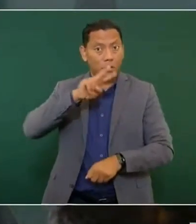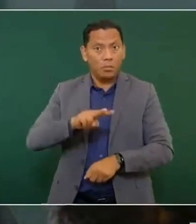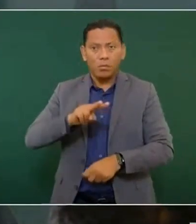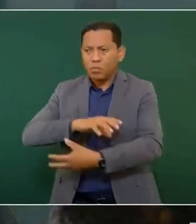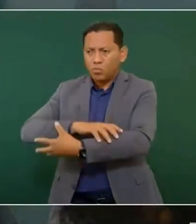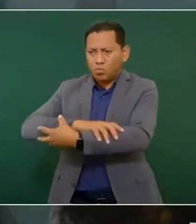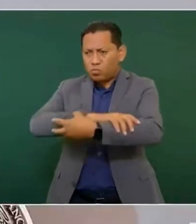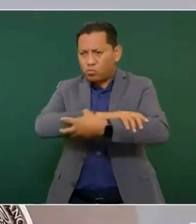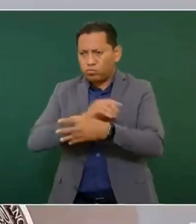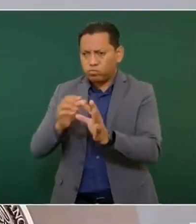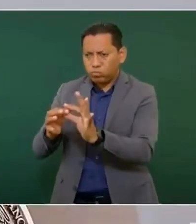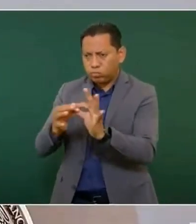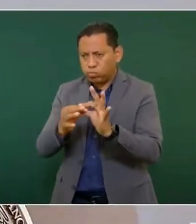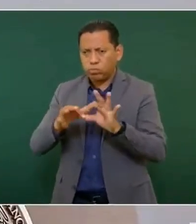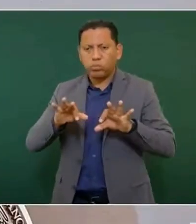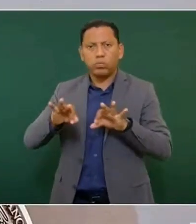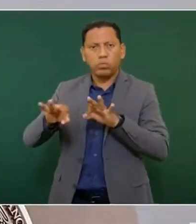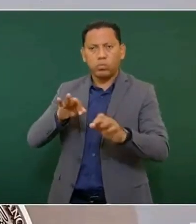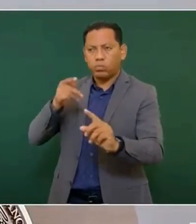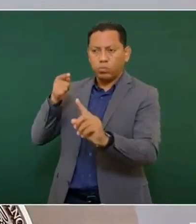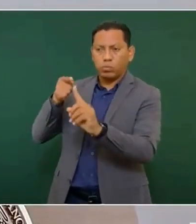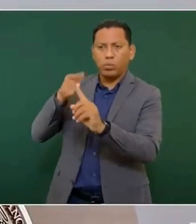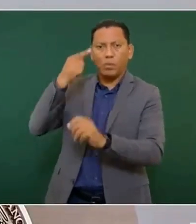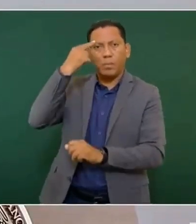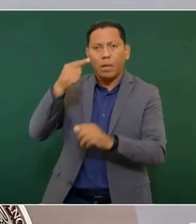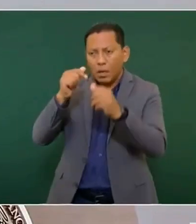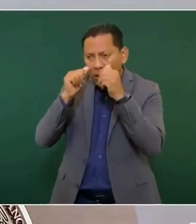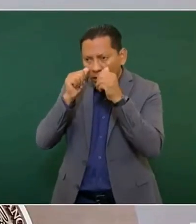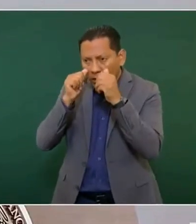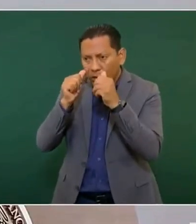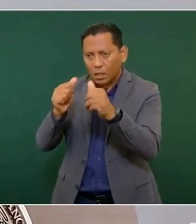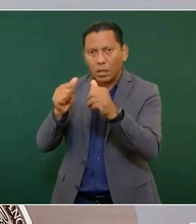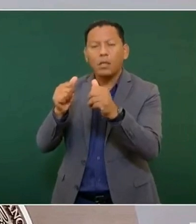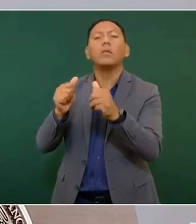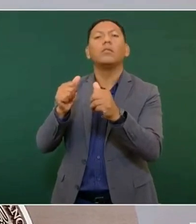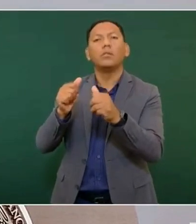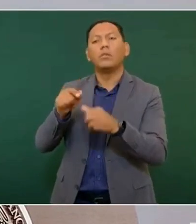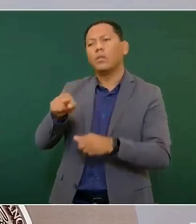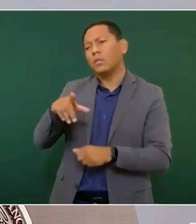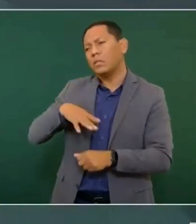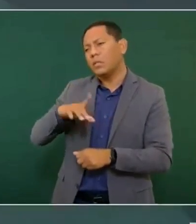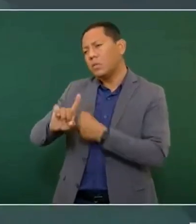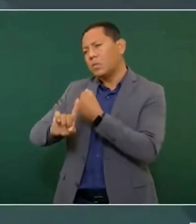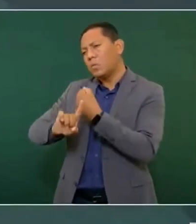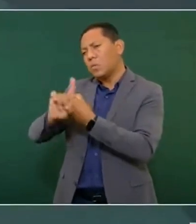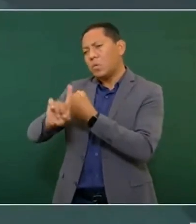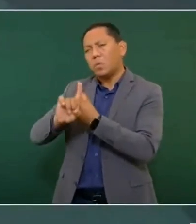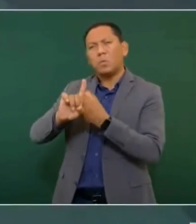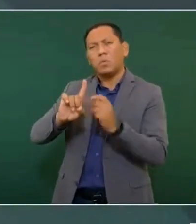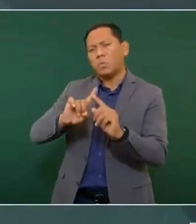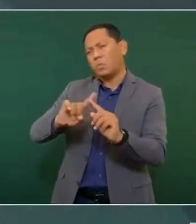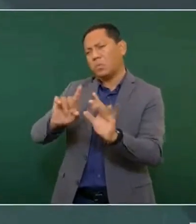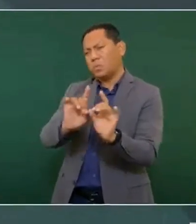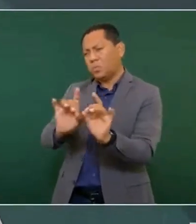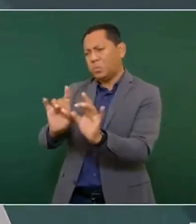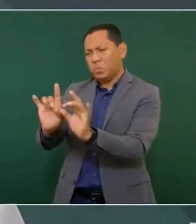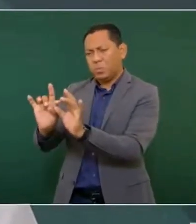el trabajo para atender los problemas que originan